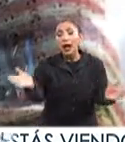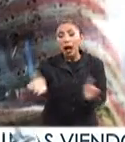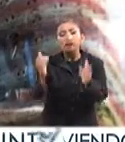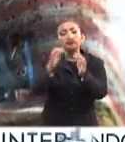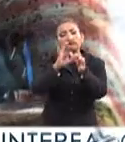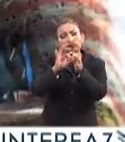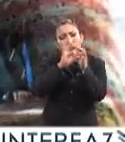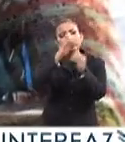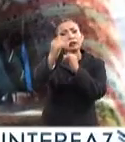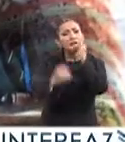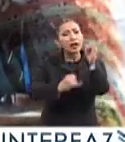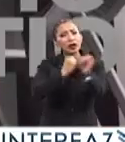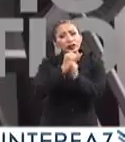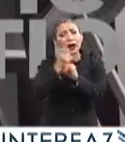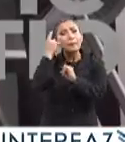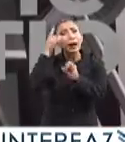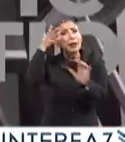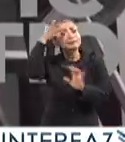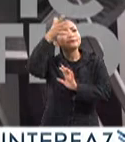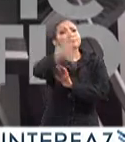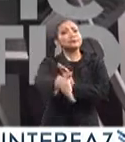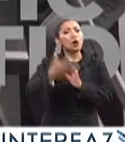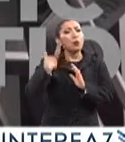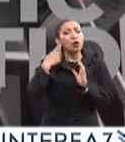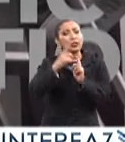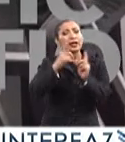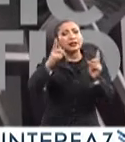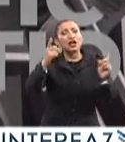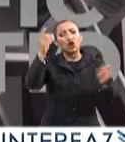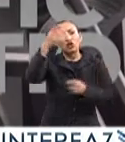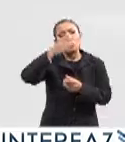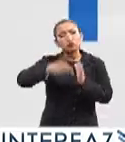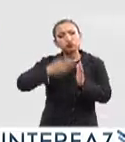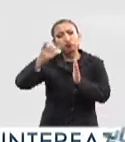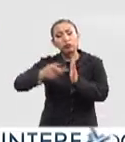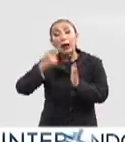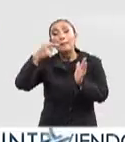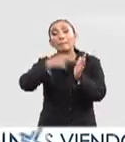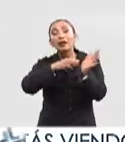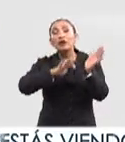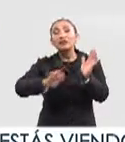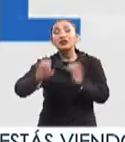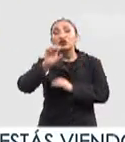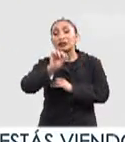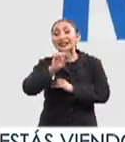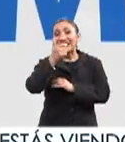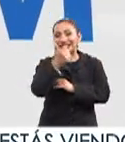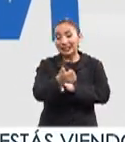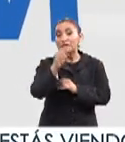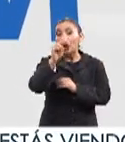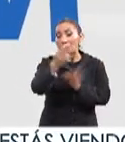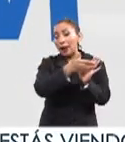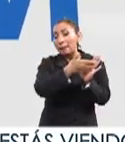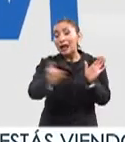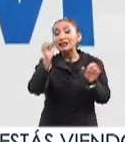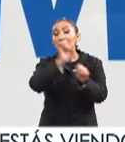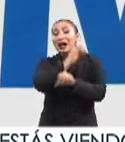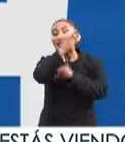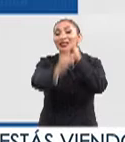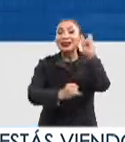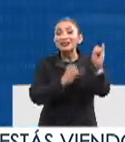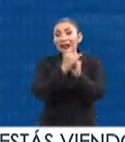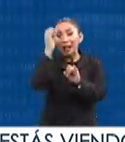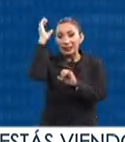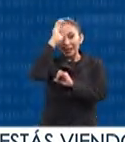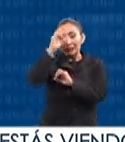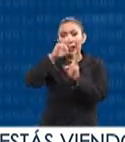la cooperación internacional para alcanzar el desarrollo sostenible. Desde 1986 se celebra en noviembre la Semana Internacional